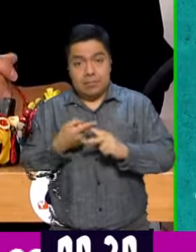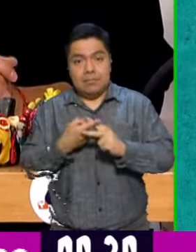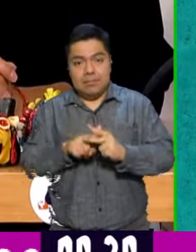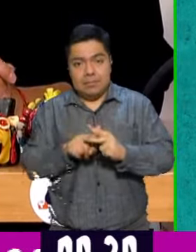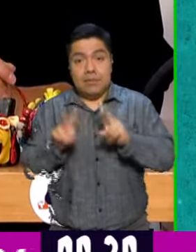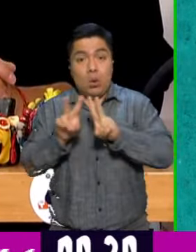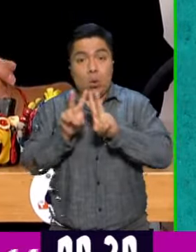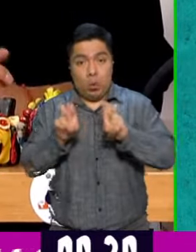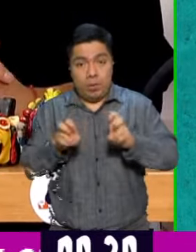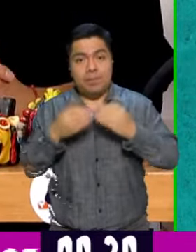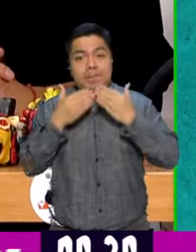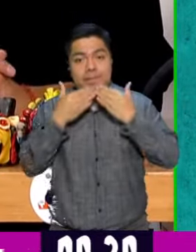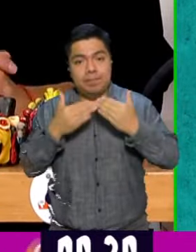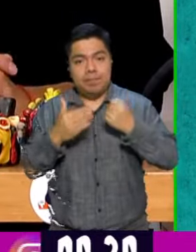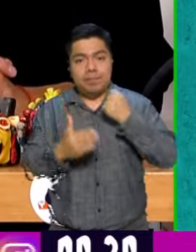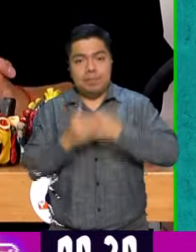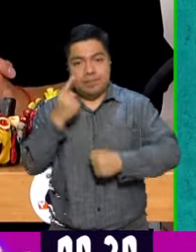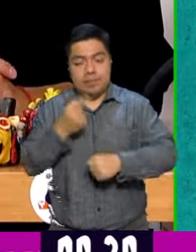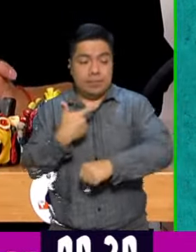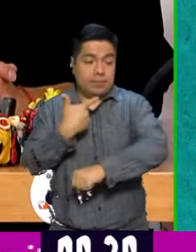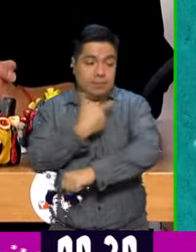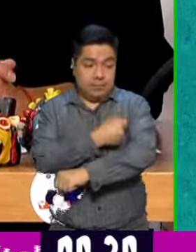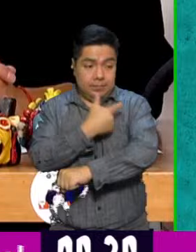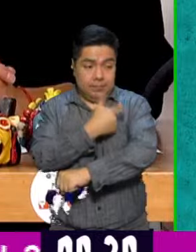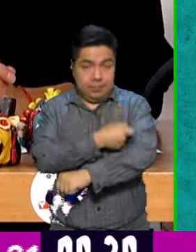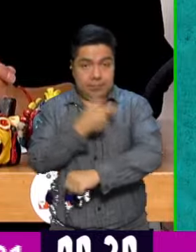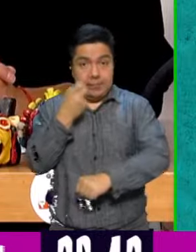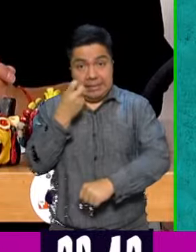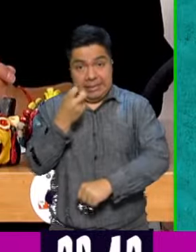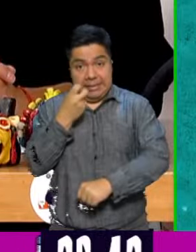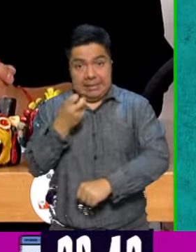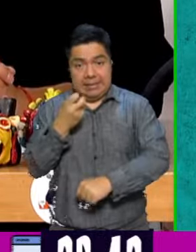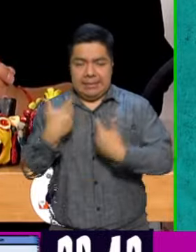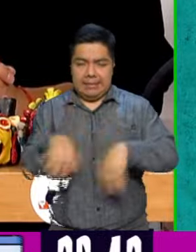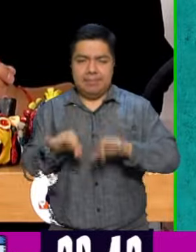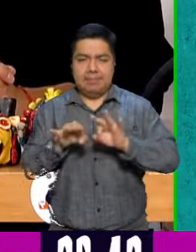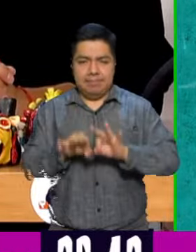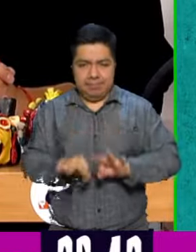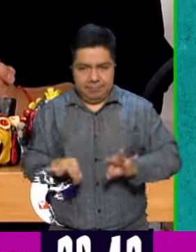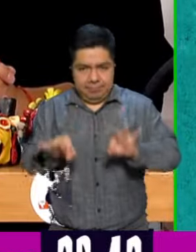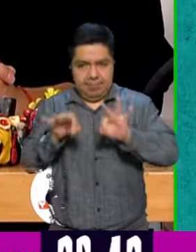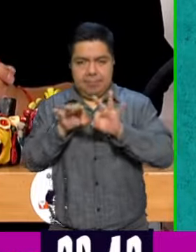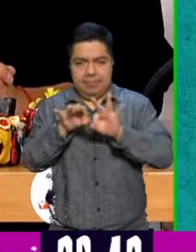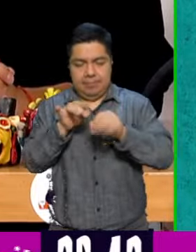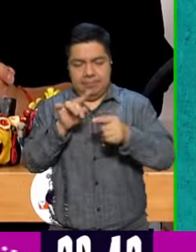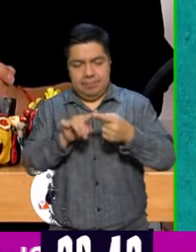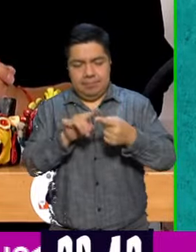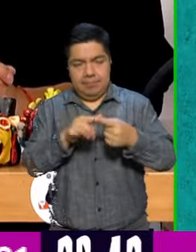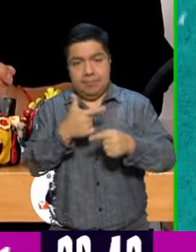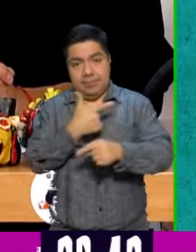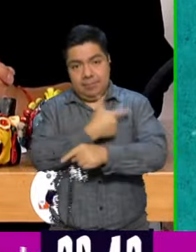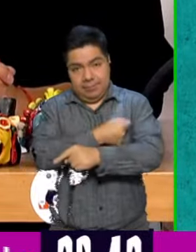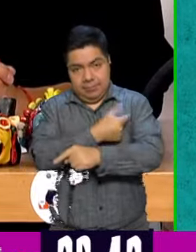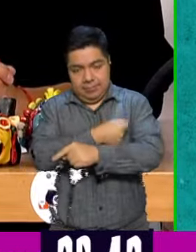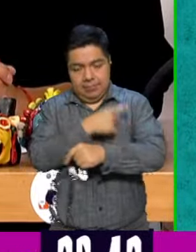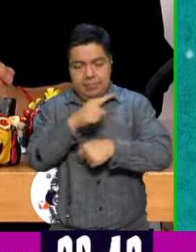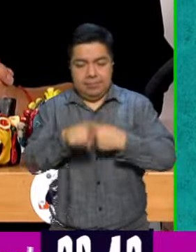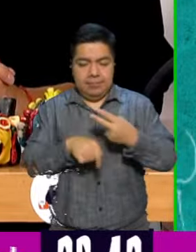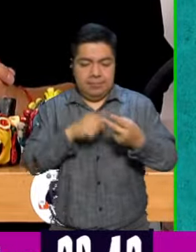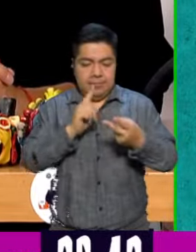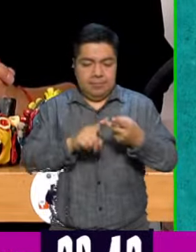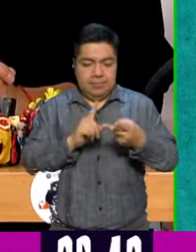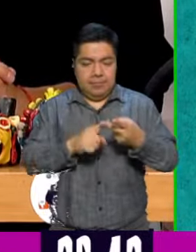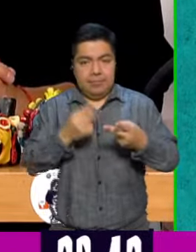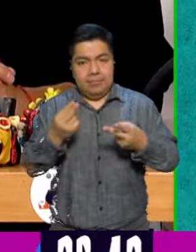muy bueno y es el tema de las vacunas. Porque ya ven que se habla de escasez de vacunas, que si sirven, que